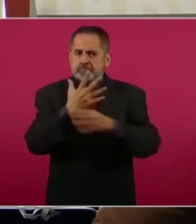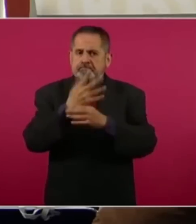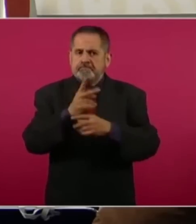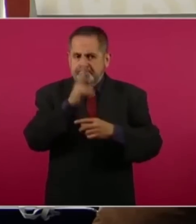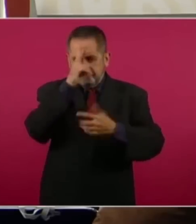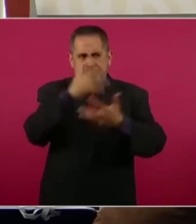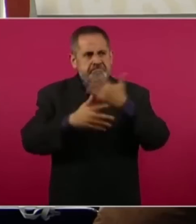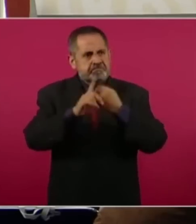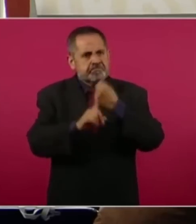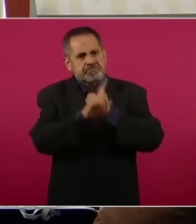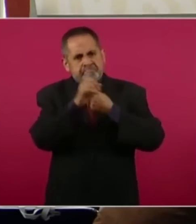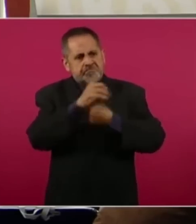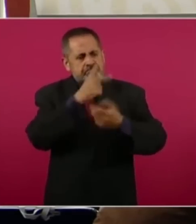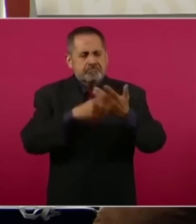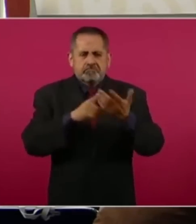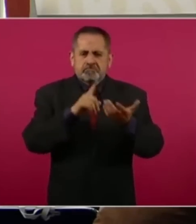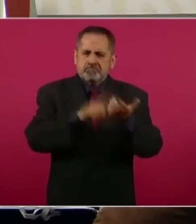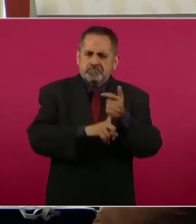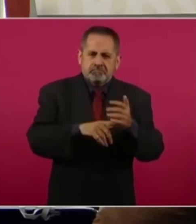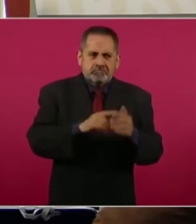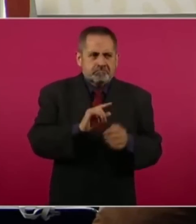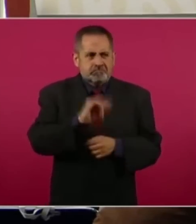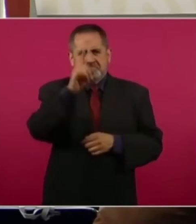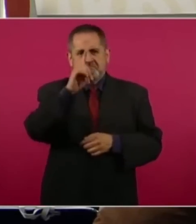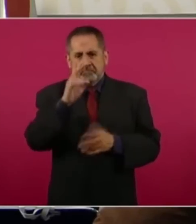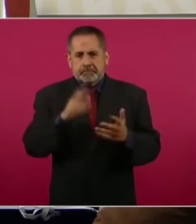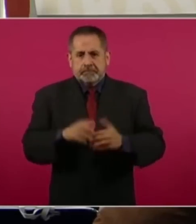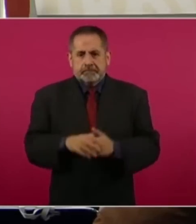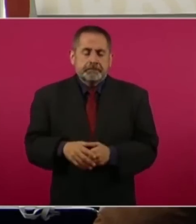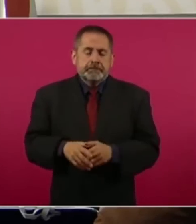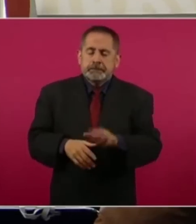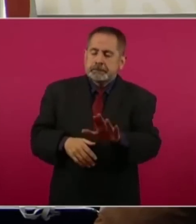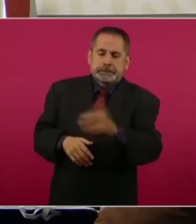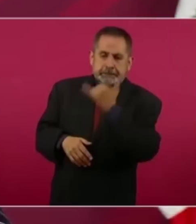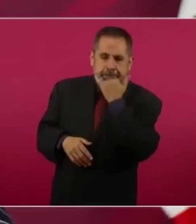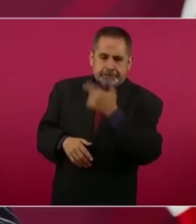operan del narcotráfico, no era destacado. No sabemos.